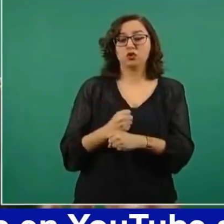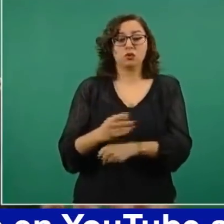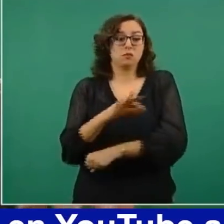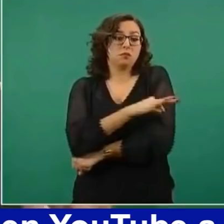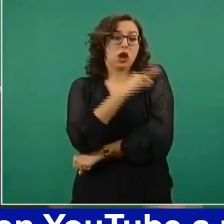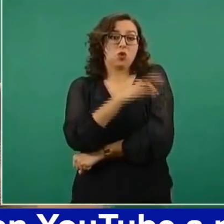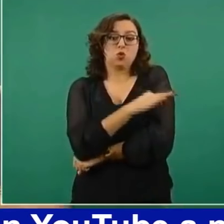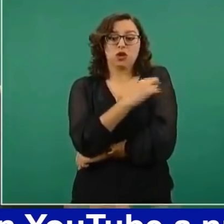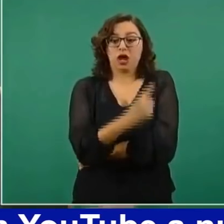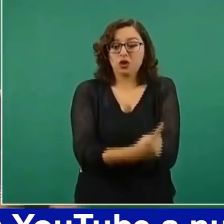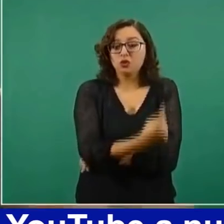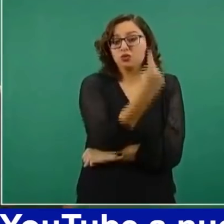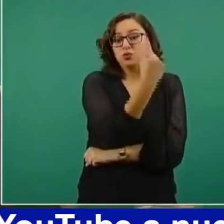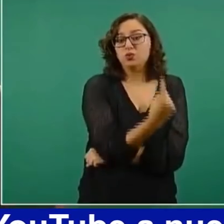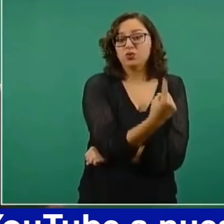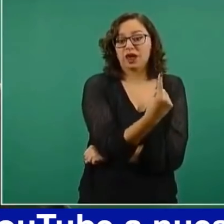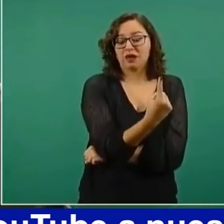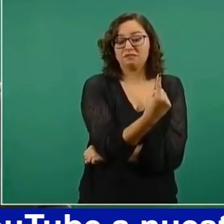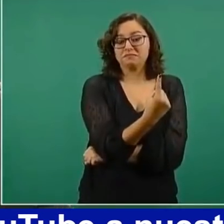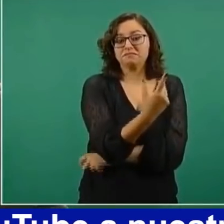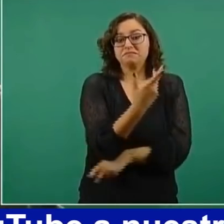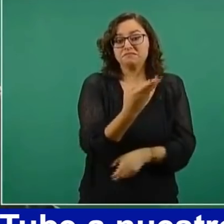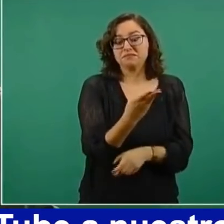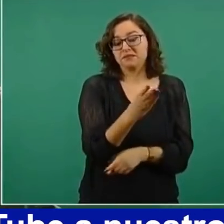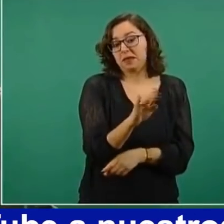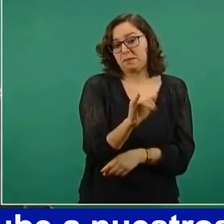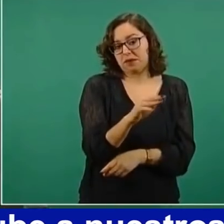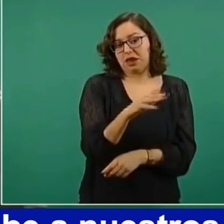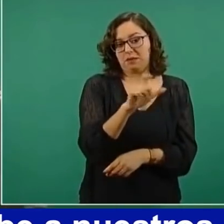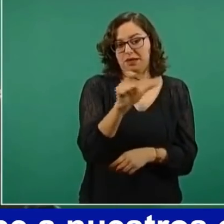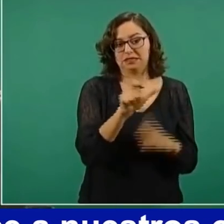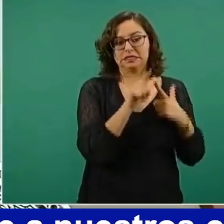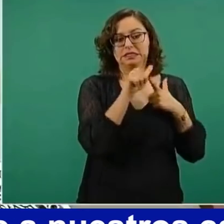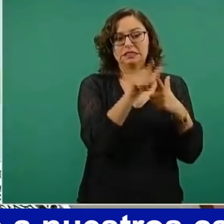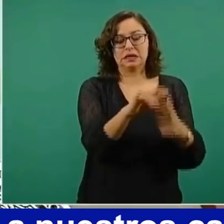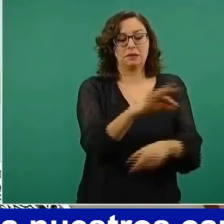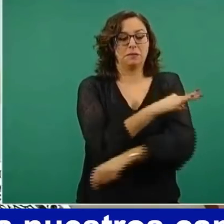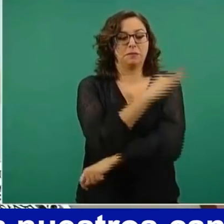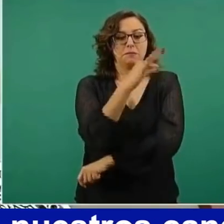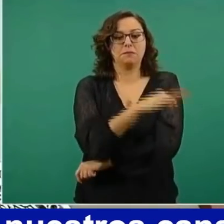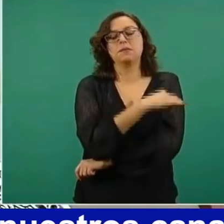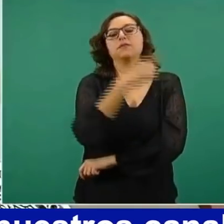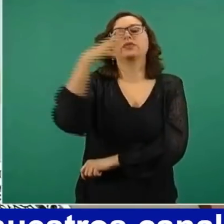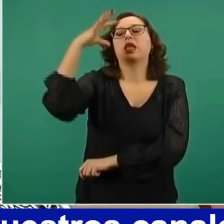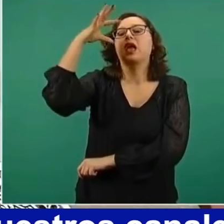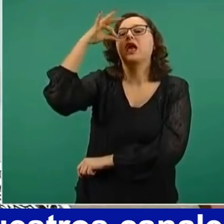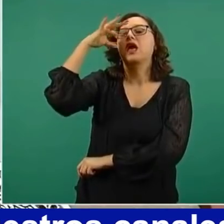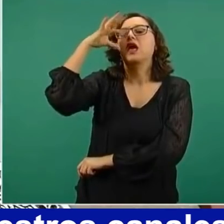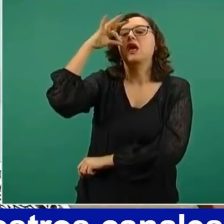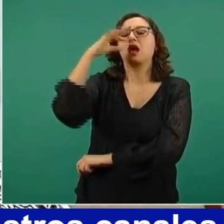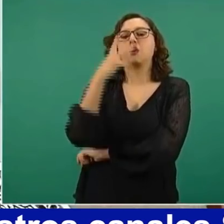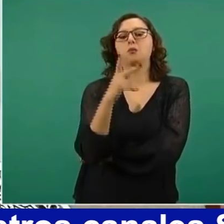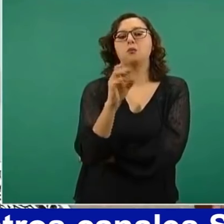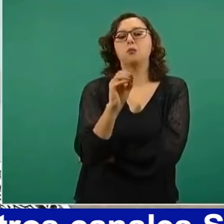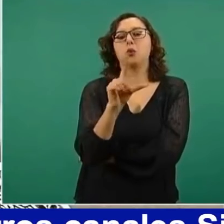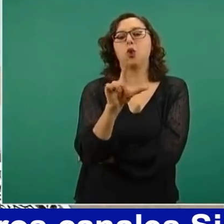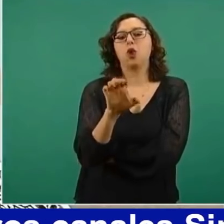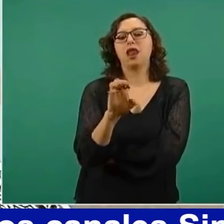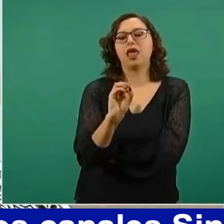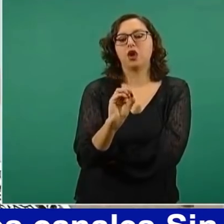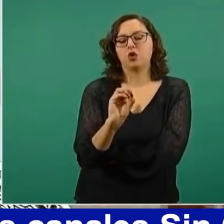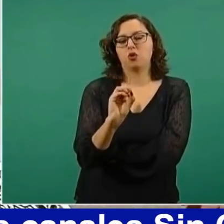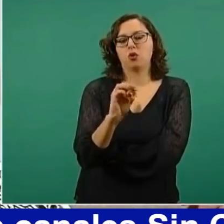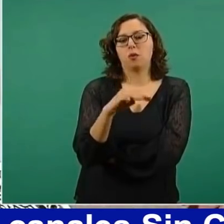dejó de producir porque es una vacuna que está ahora en desuso, es la vacuna oral contra la poliomielitis. Se